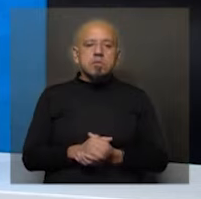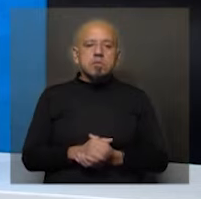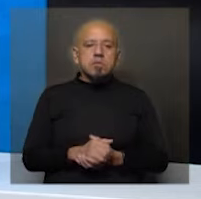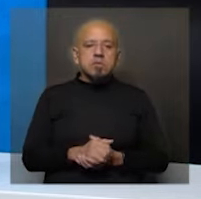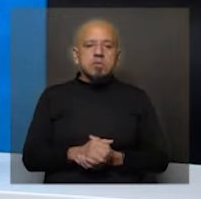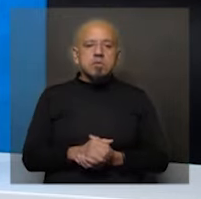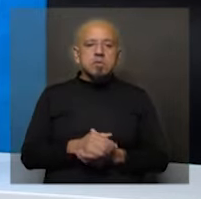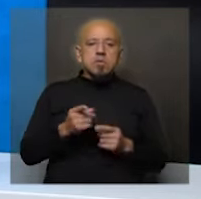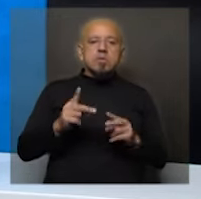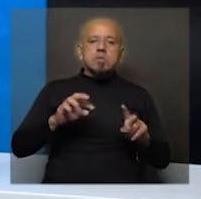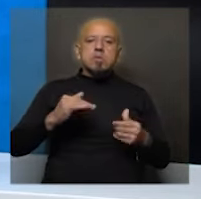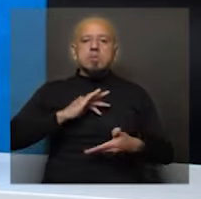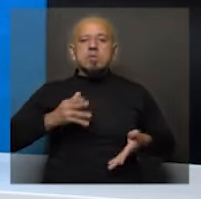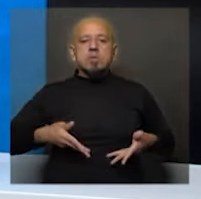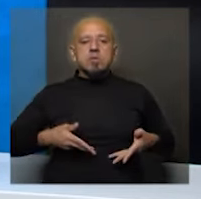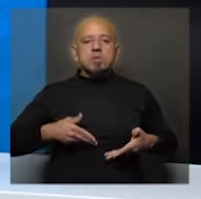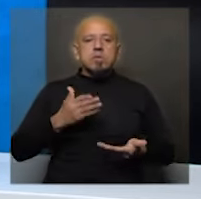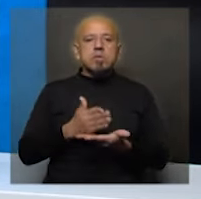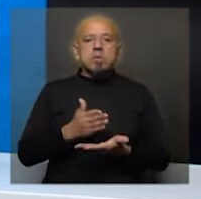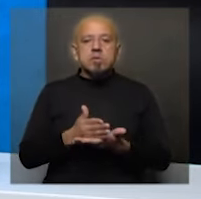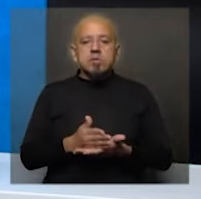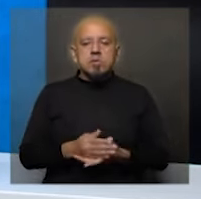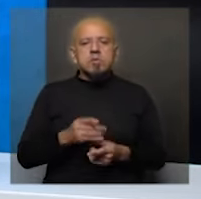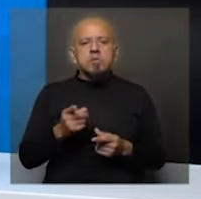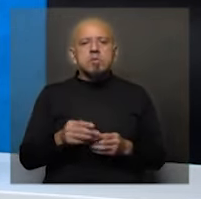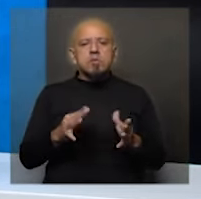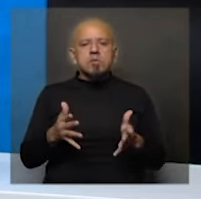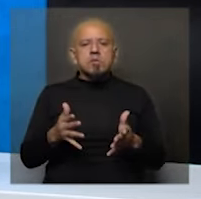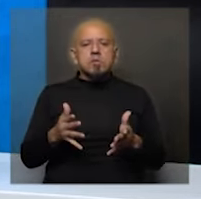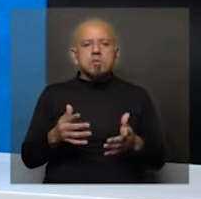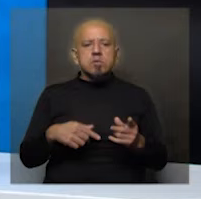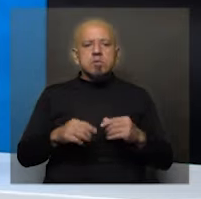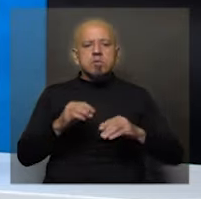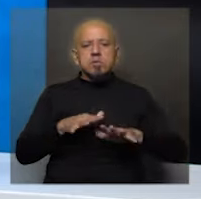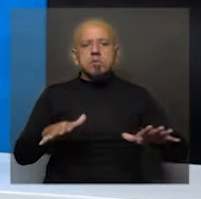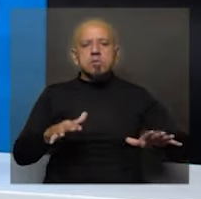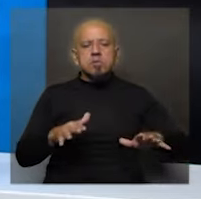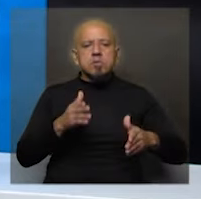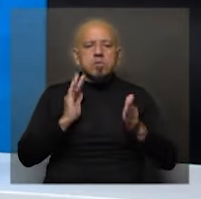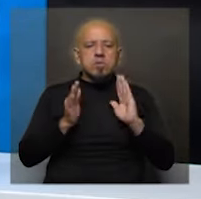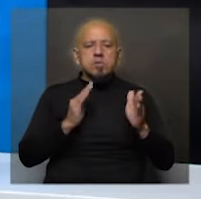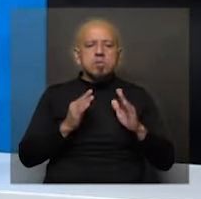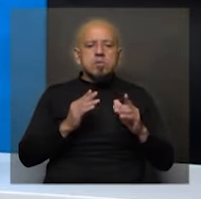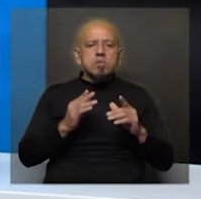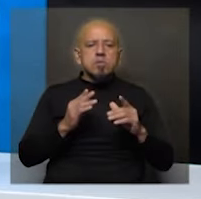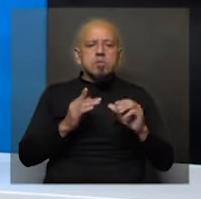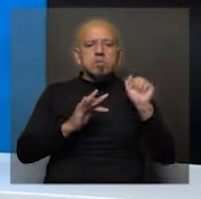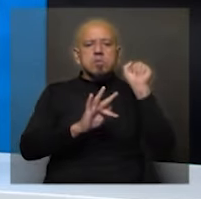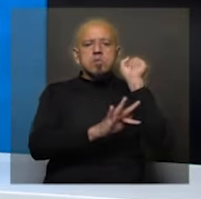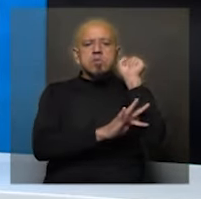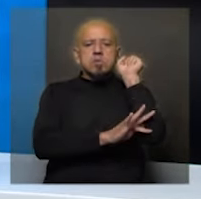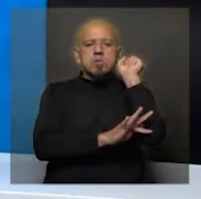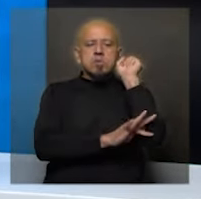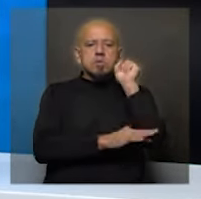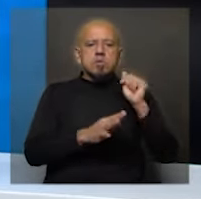esa perspectiva de género la llevo al derecho por ejemplo no a tu área Más allá de la red de abogadas feministas eh seguramente seguramente no